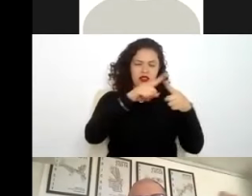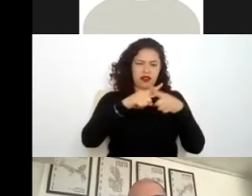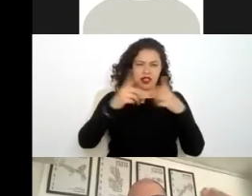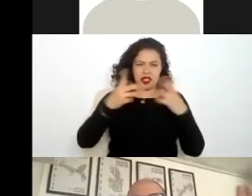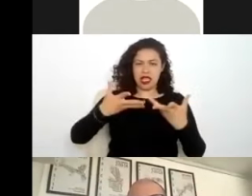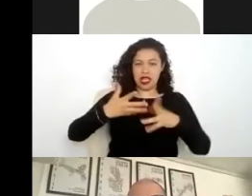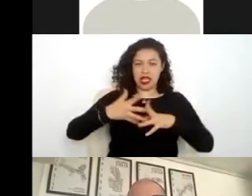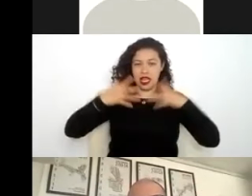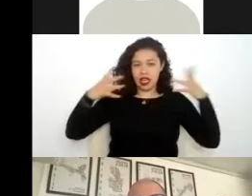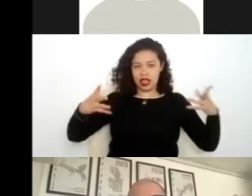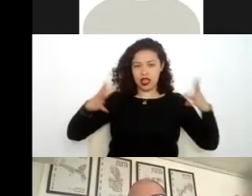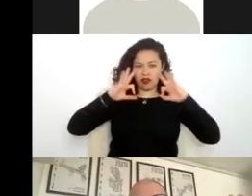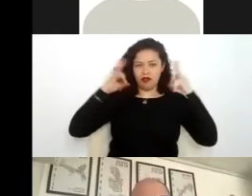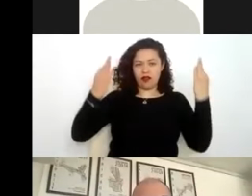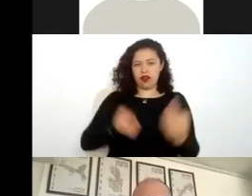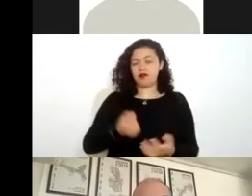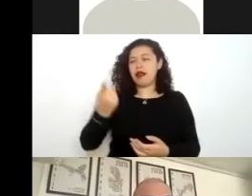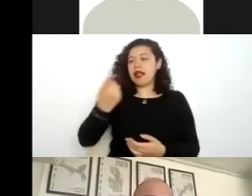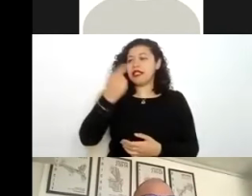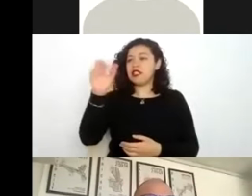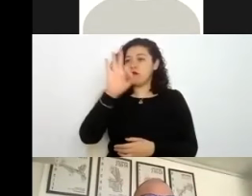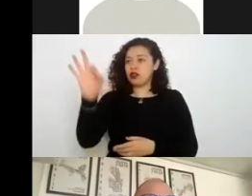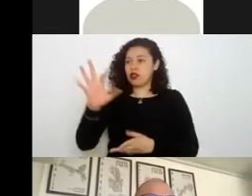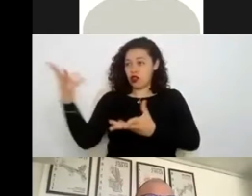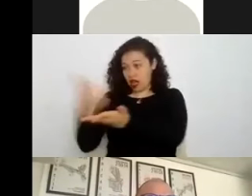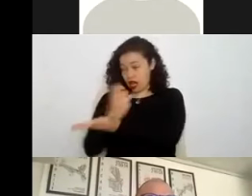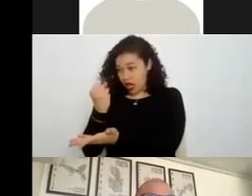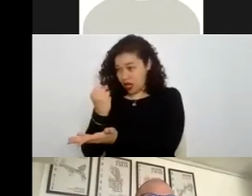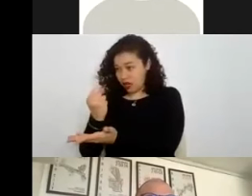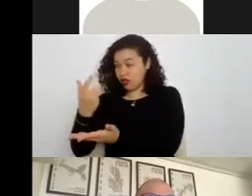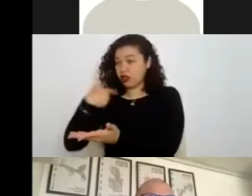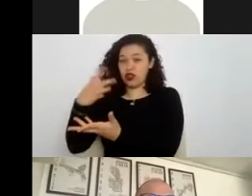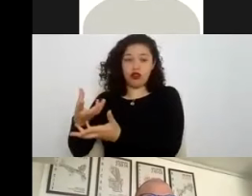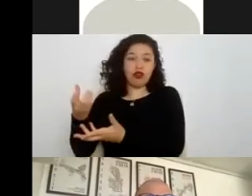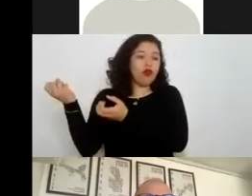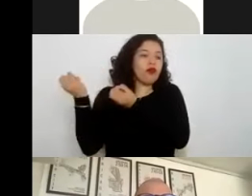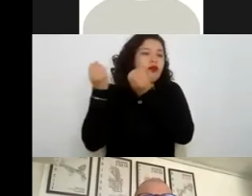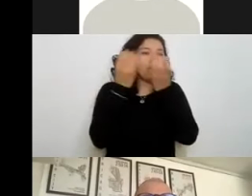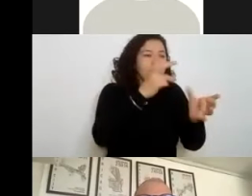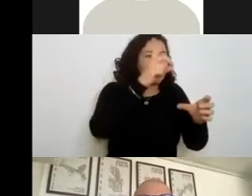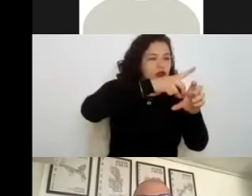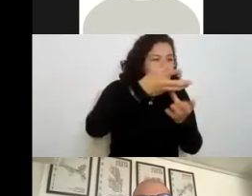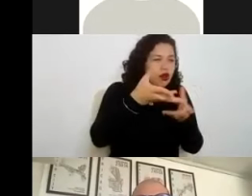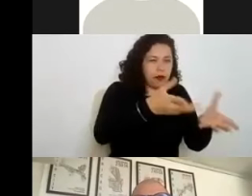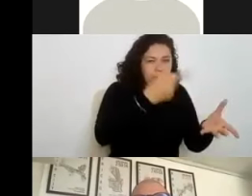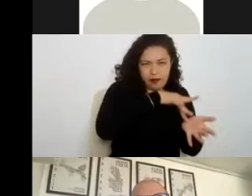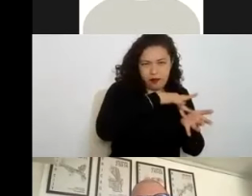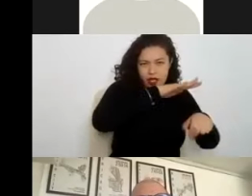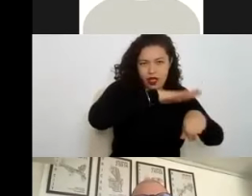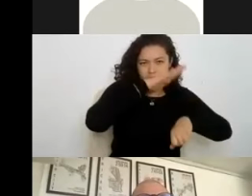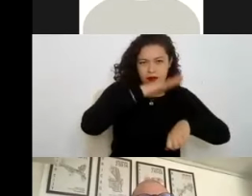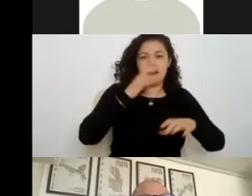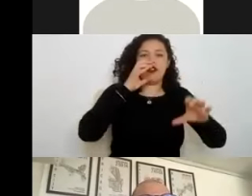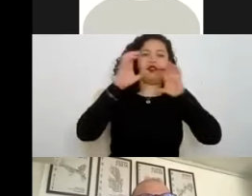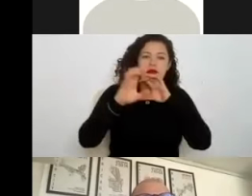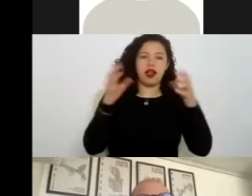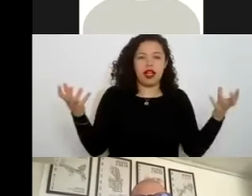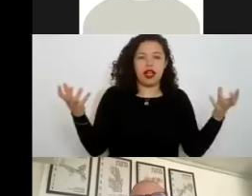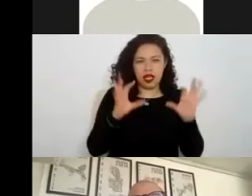este modelo de donar el 100% de sus ganancias. Pero bueno, yo les quería enseñar ¿Cómo lo comunican? ¿Cómo lo hacen? ¿A través